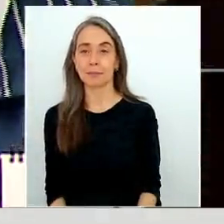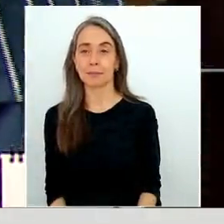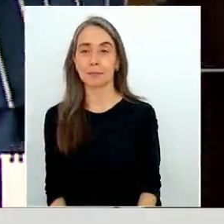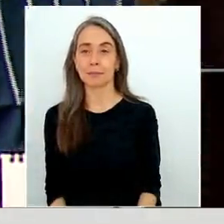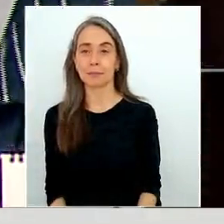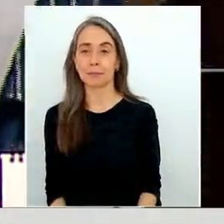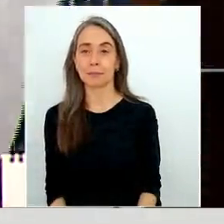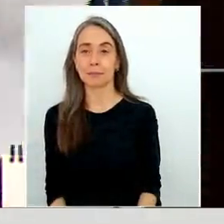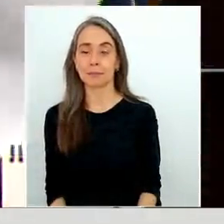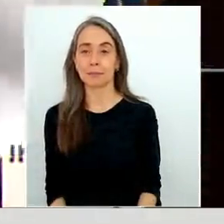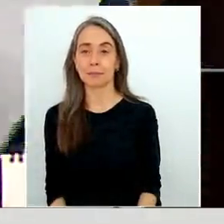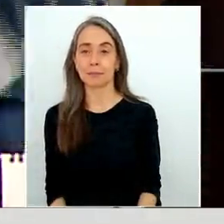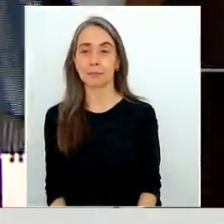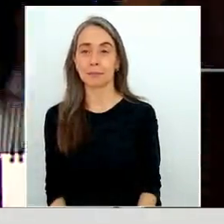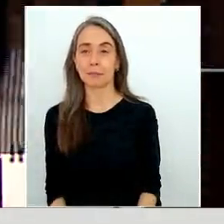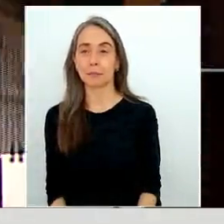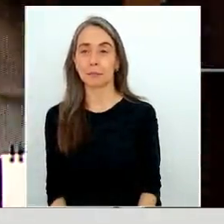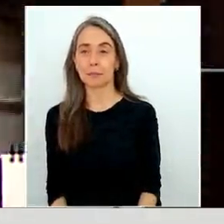voy a